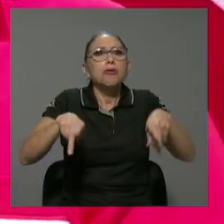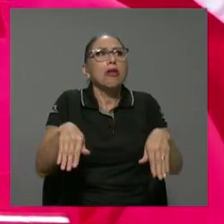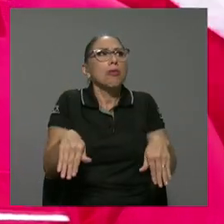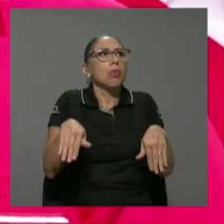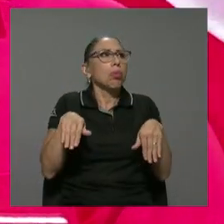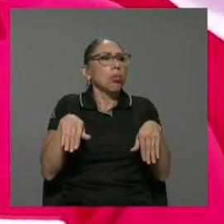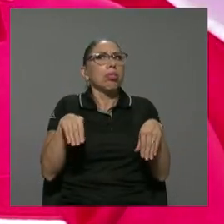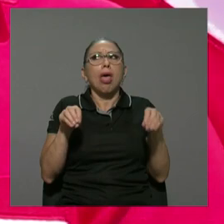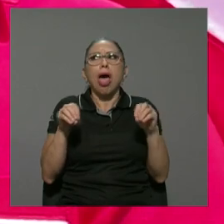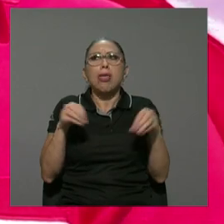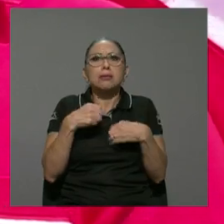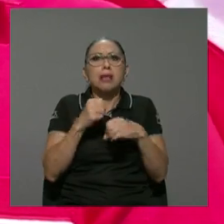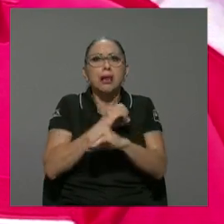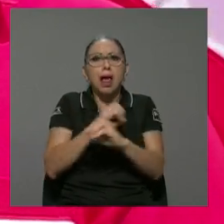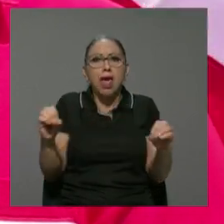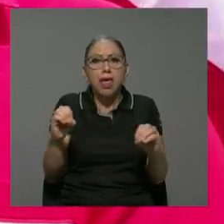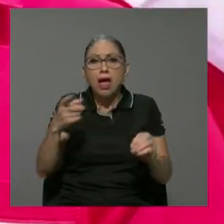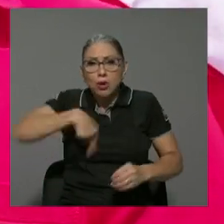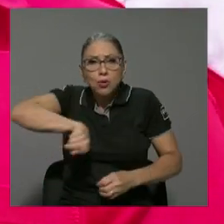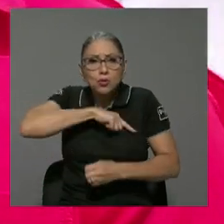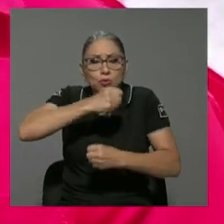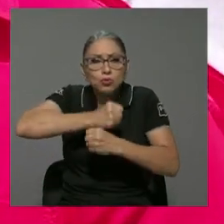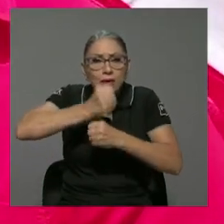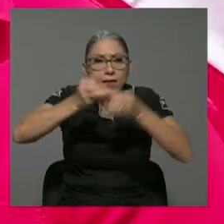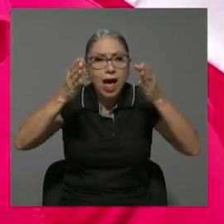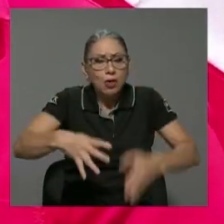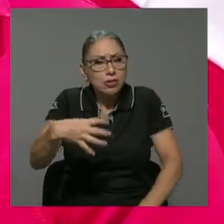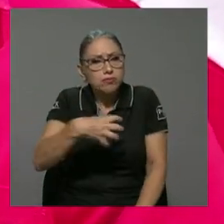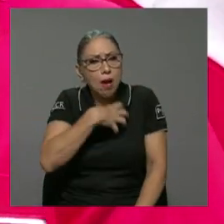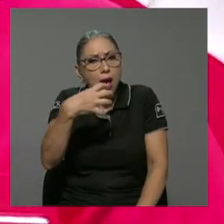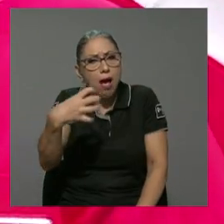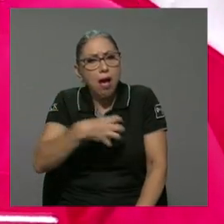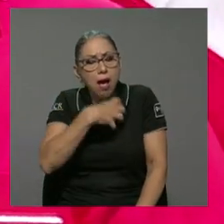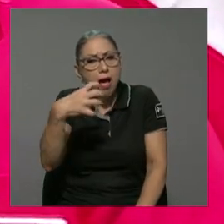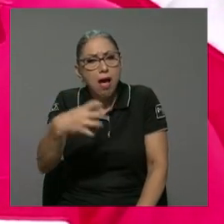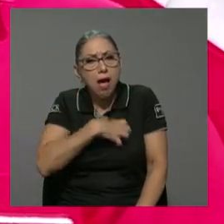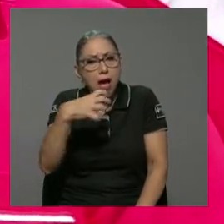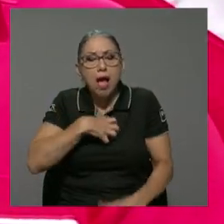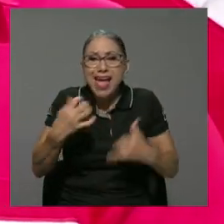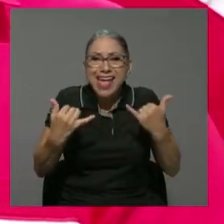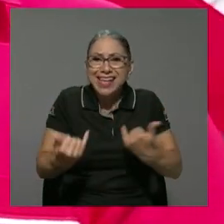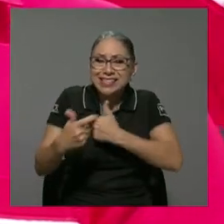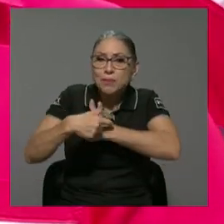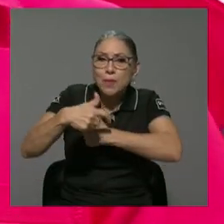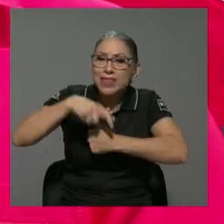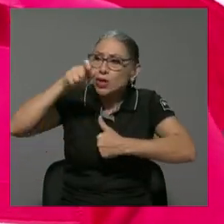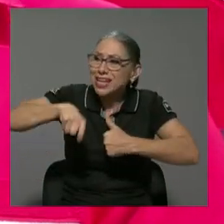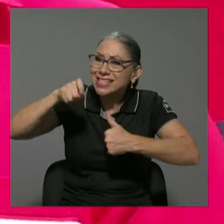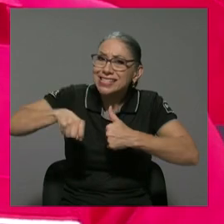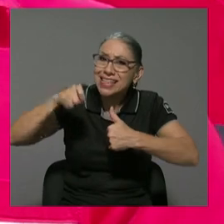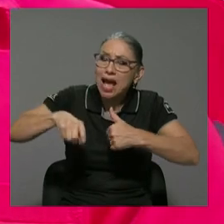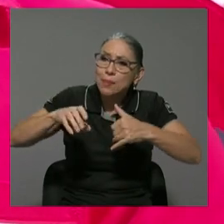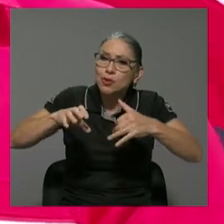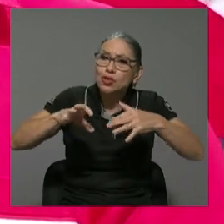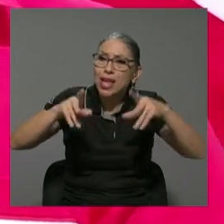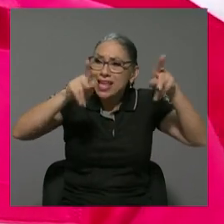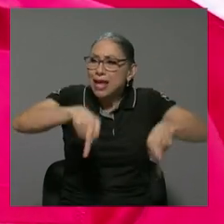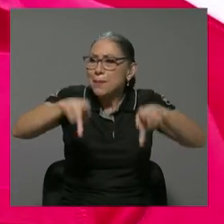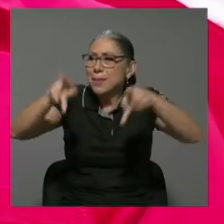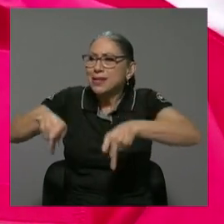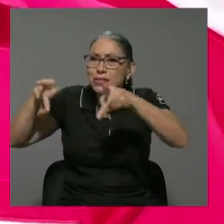protestamos y en este momento lo que se necesita efectivamente es la unidad de la voluntad del